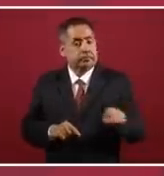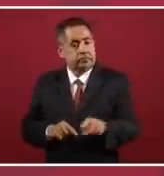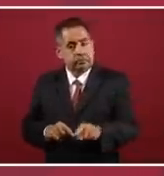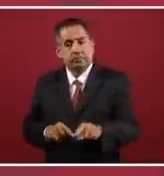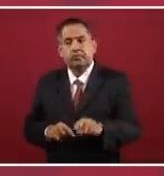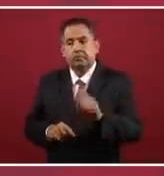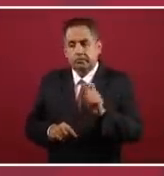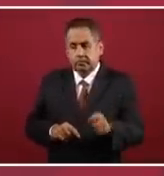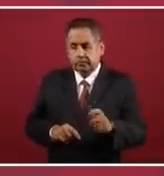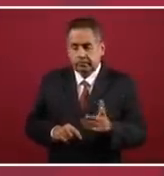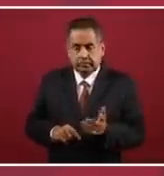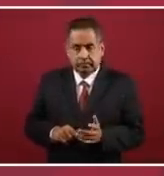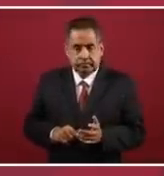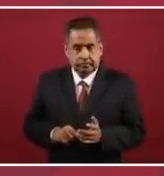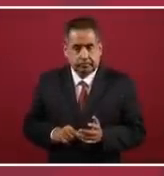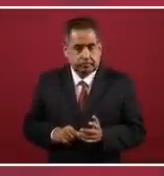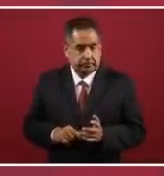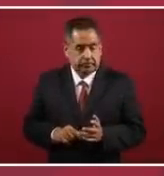es de